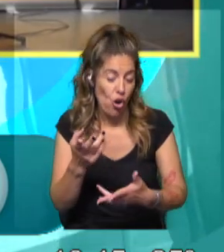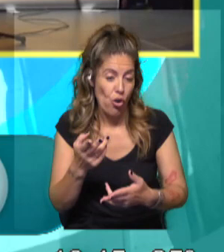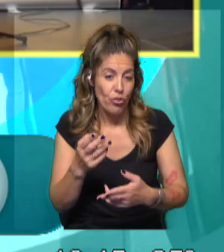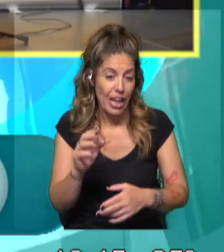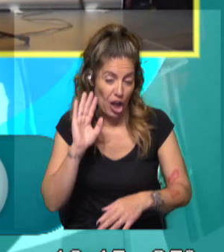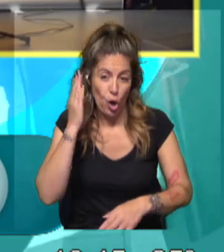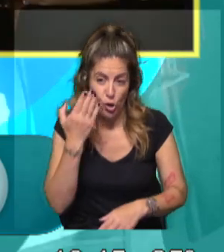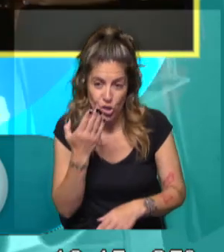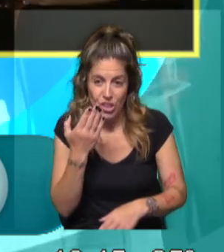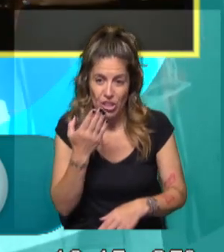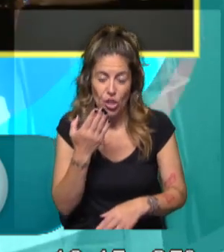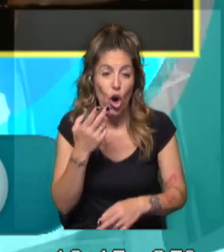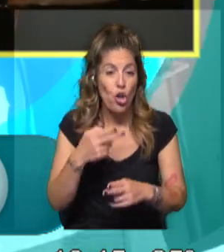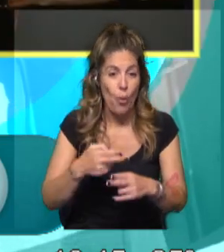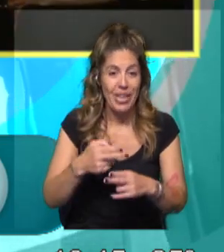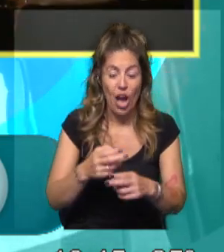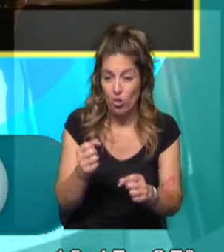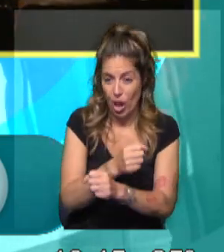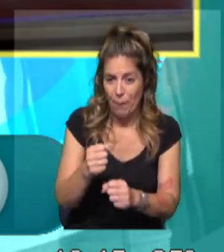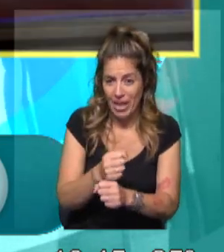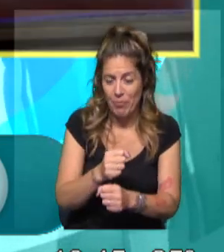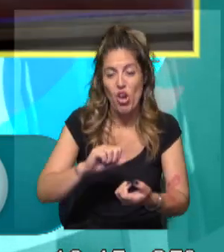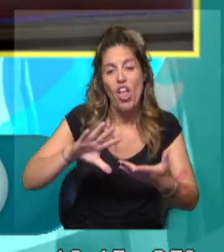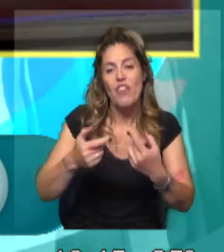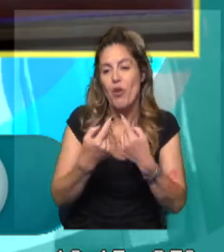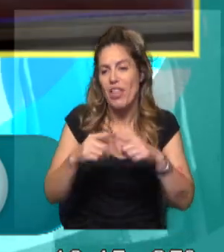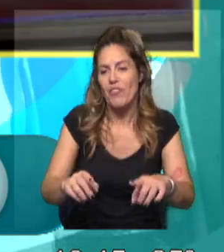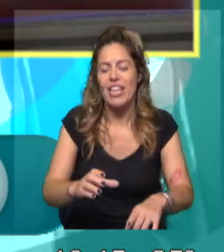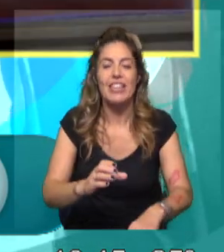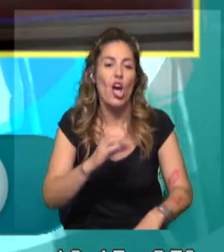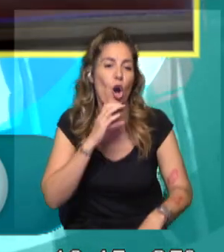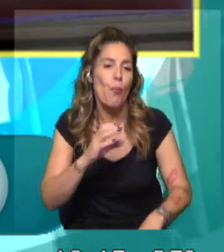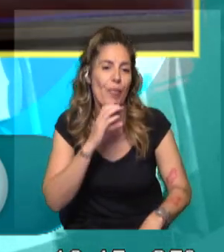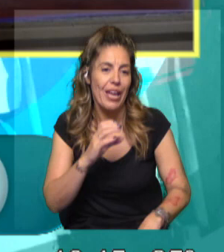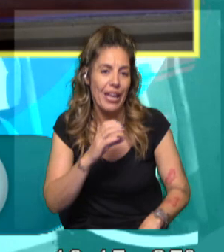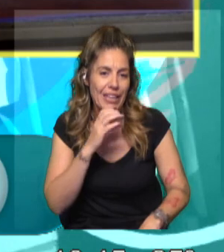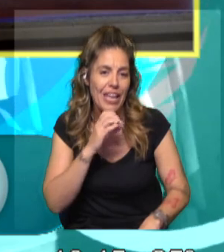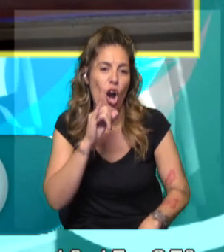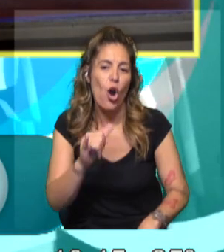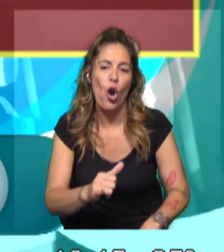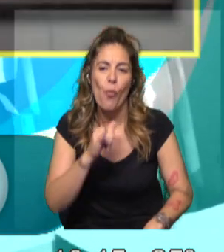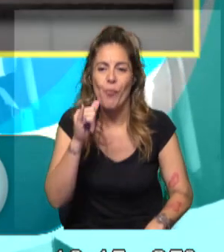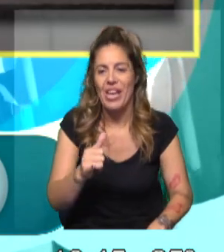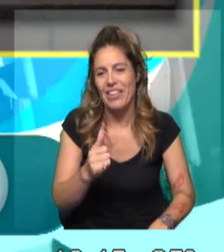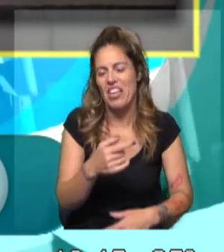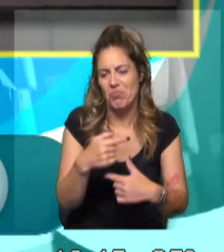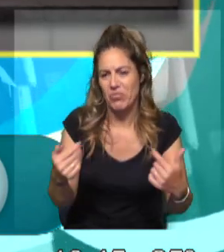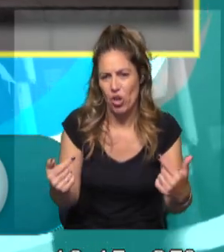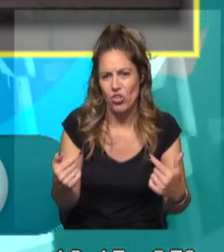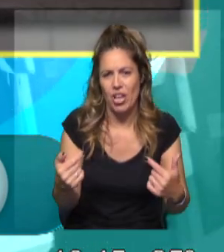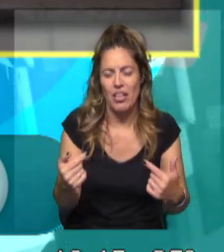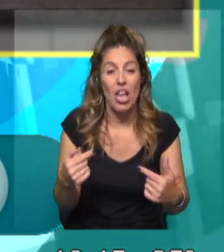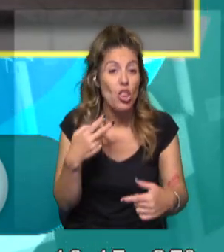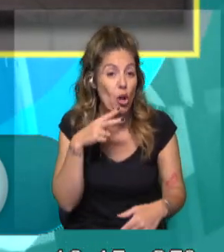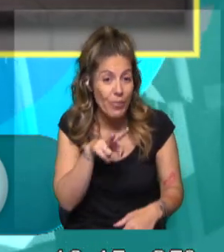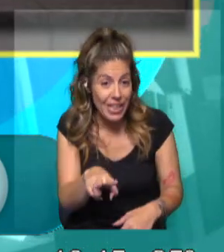al Florencio, exactamente. Y de todo estilo, tenemos comedias, diversión. Chekhov, mirá, así, estoy mirando, sí. esto es fabuloso,